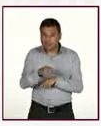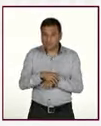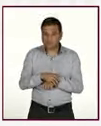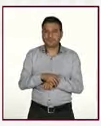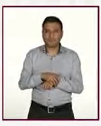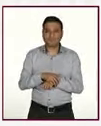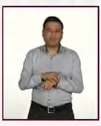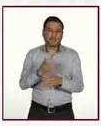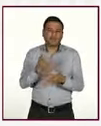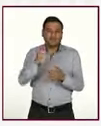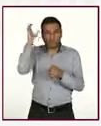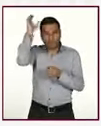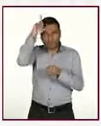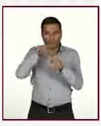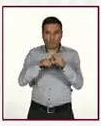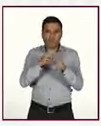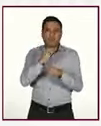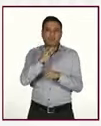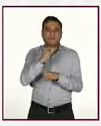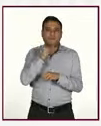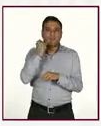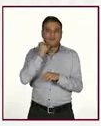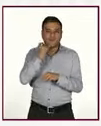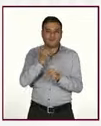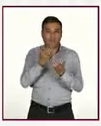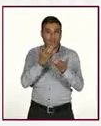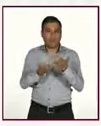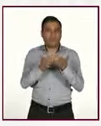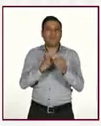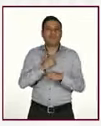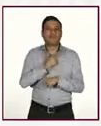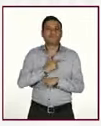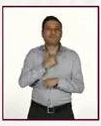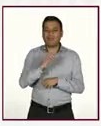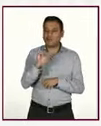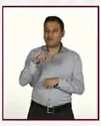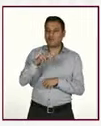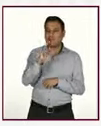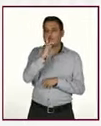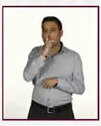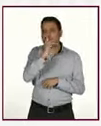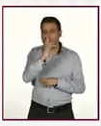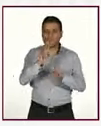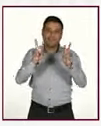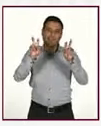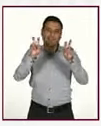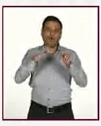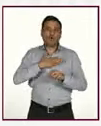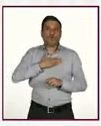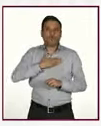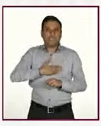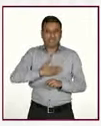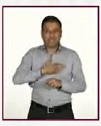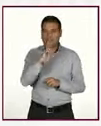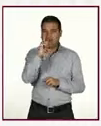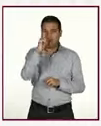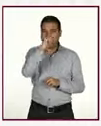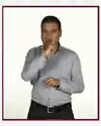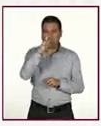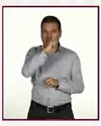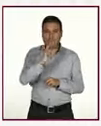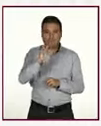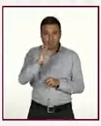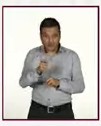interculturalidad de lenguajes, que ahora me gusta mucho el término en la ONU que se llama justicia del lenguaje. Donde no tienes que